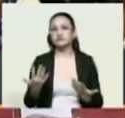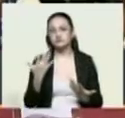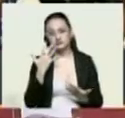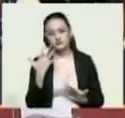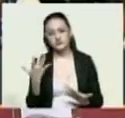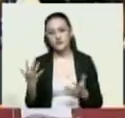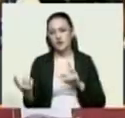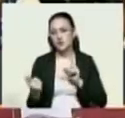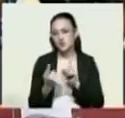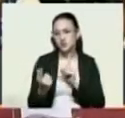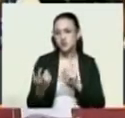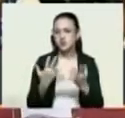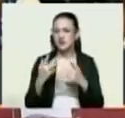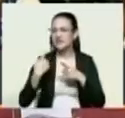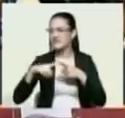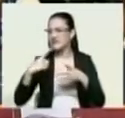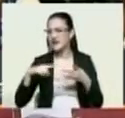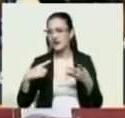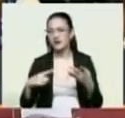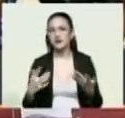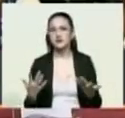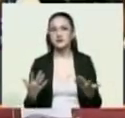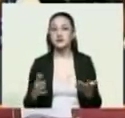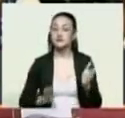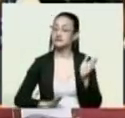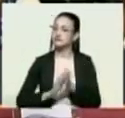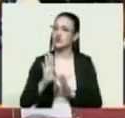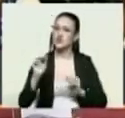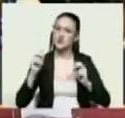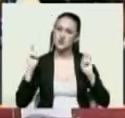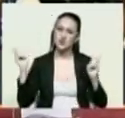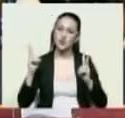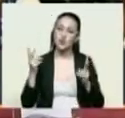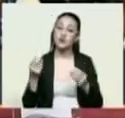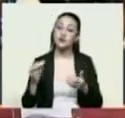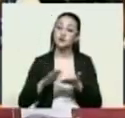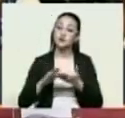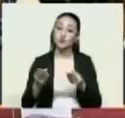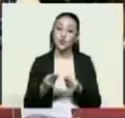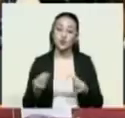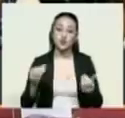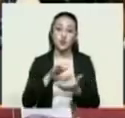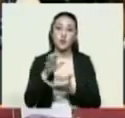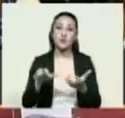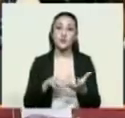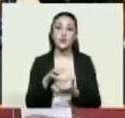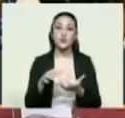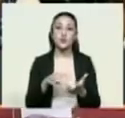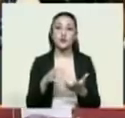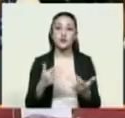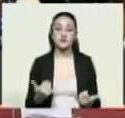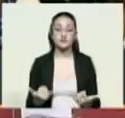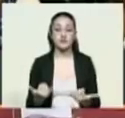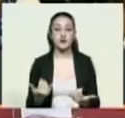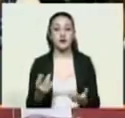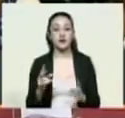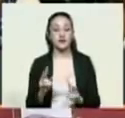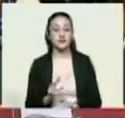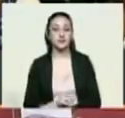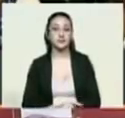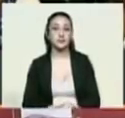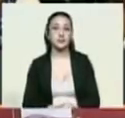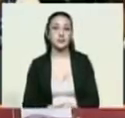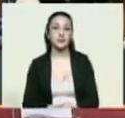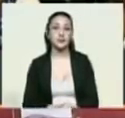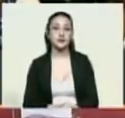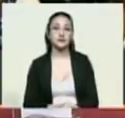en nuestra hermosa diversidad, para avanzar victoriosos en la solución de esos problemas que se presentan en lo material. Por eso no